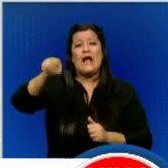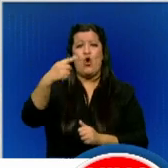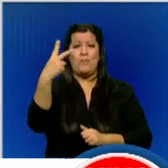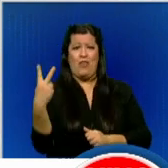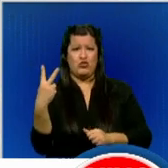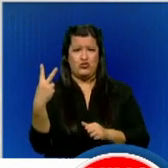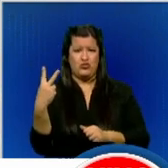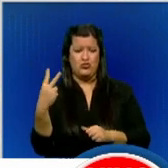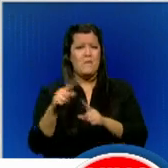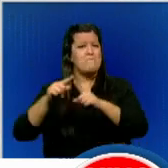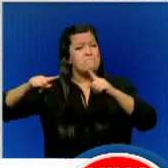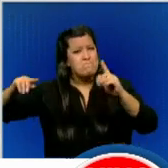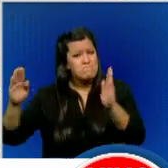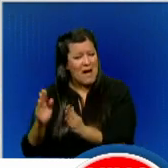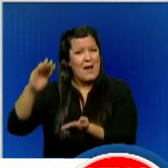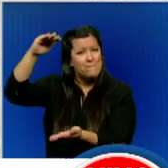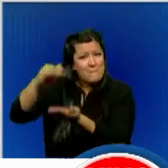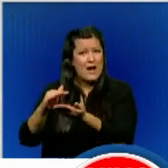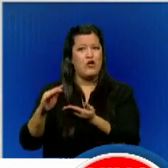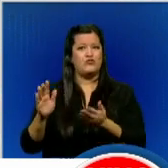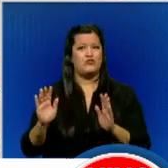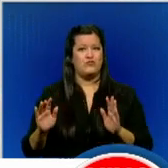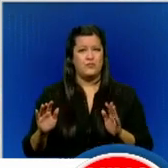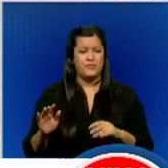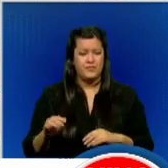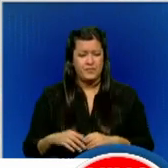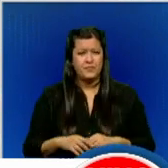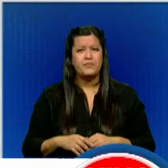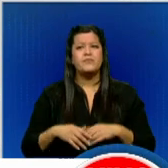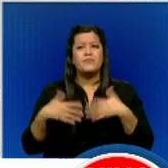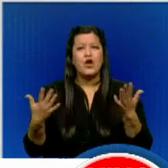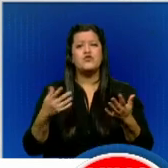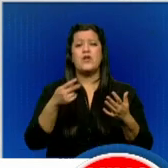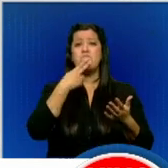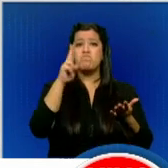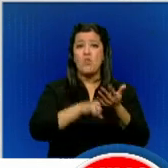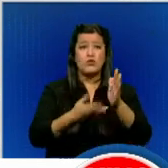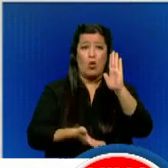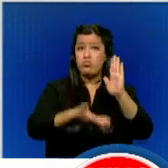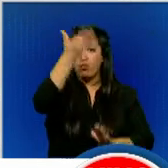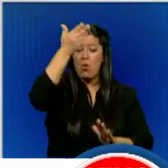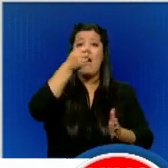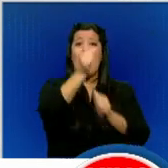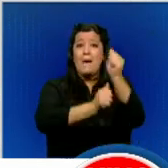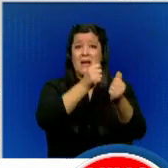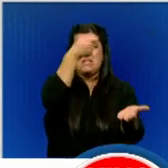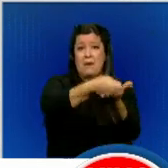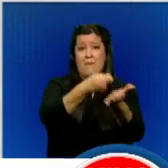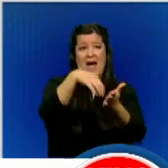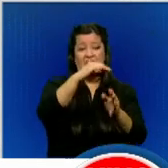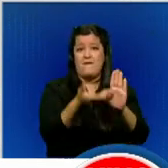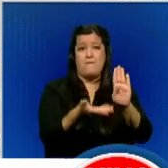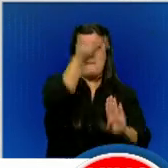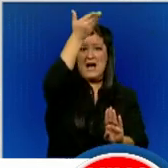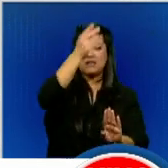diferencial de castigo por llevarse el dividendo se entiende que estamos subiendo impuestos a la empresa y le estamos bajando